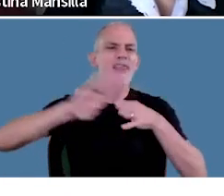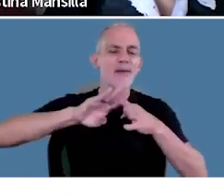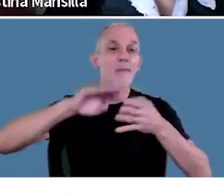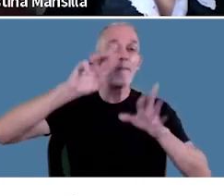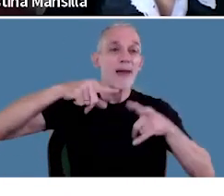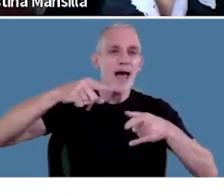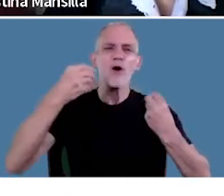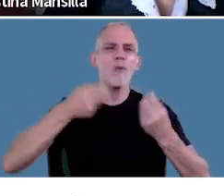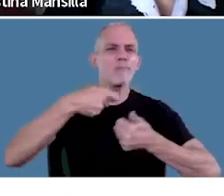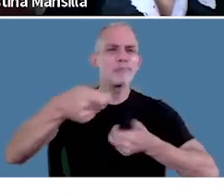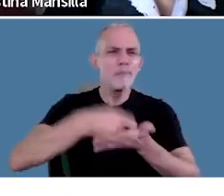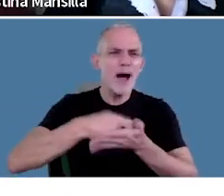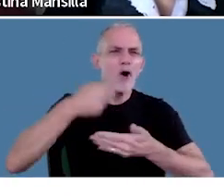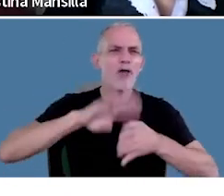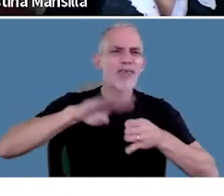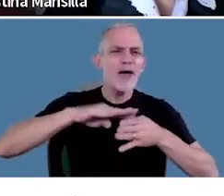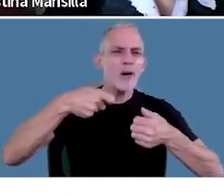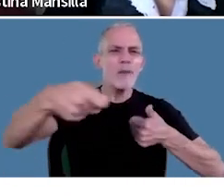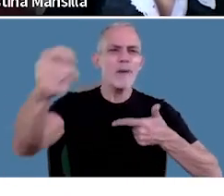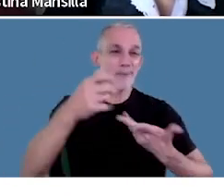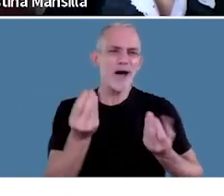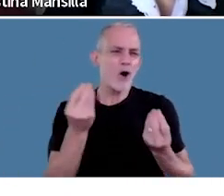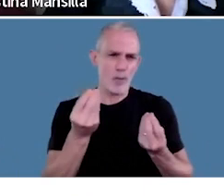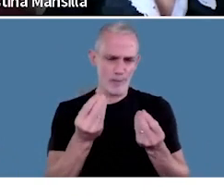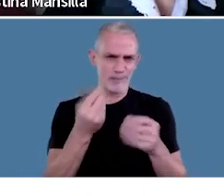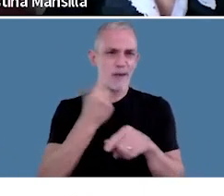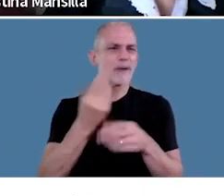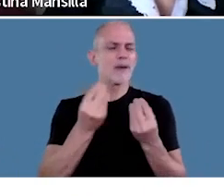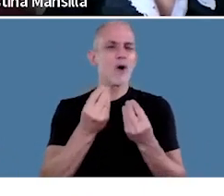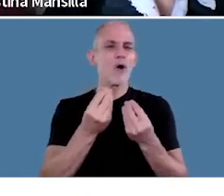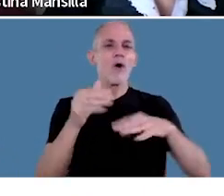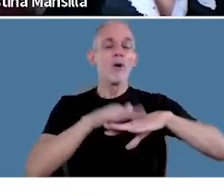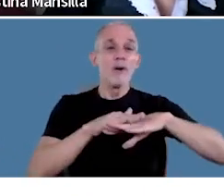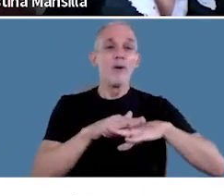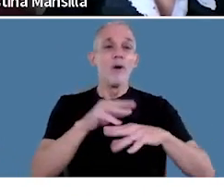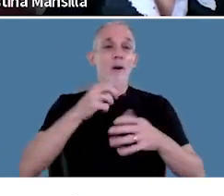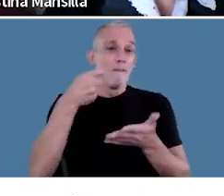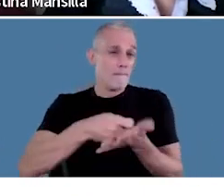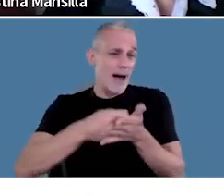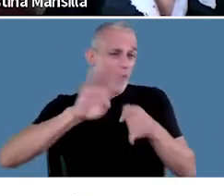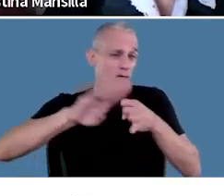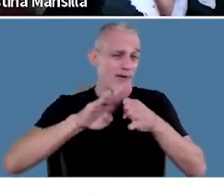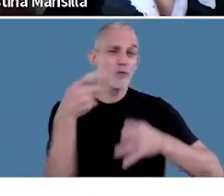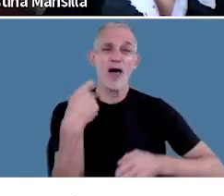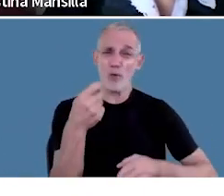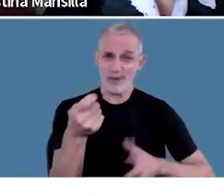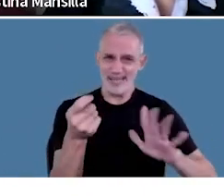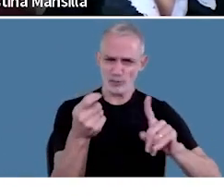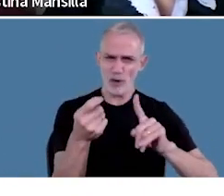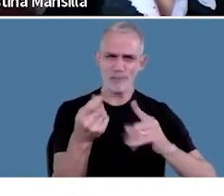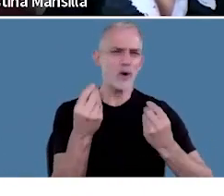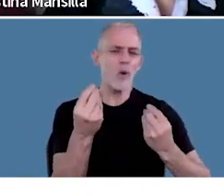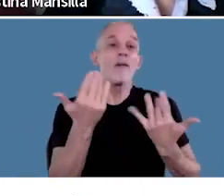deuda previsional se va a conformar primero por la unidad de pago de deuda previsional a la cual